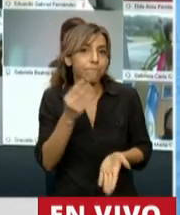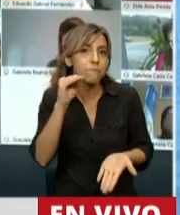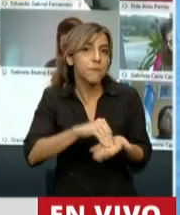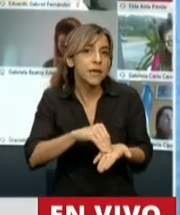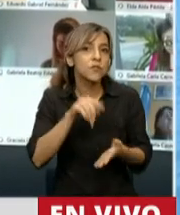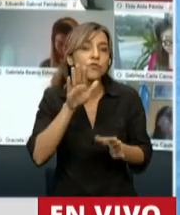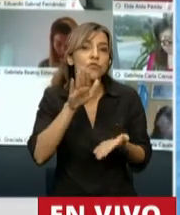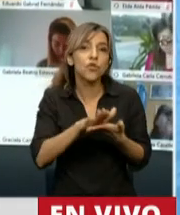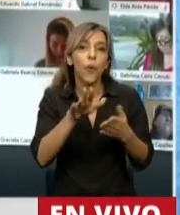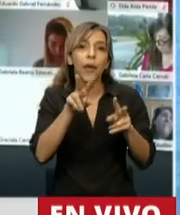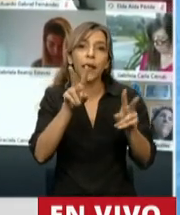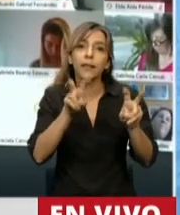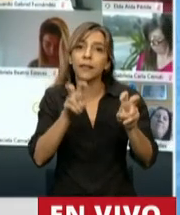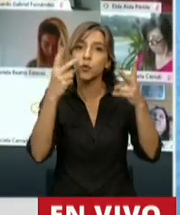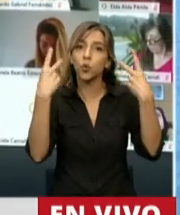turística.